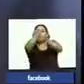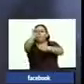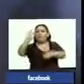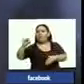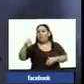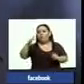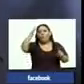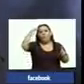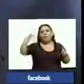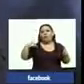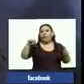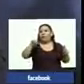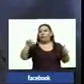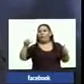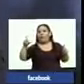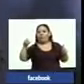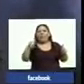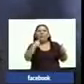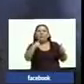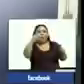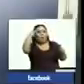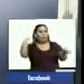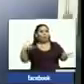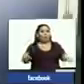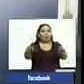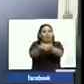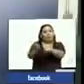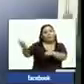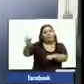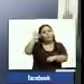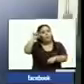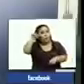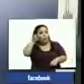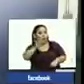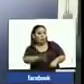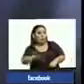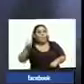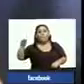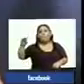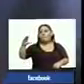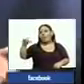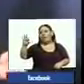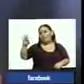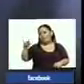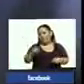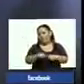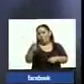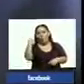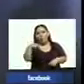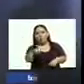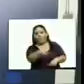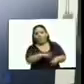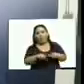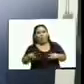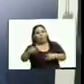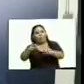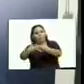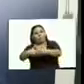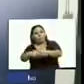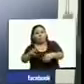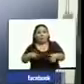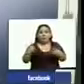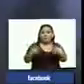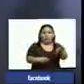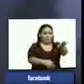caso, a Ada Michelle Guzmán, compañera de vida de Mauricio Funes, Miguel Menéndez, conocido como Mecafé, y representante de la constructora Astaldi. La